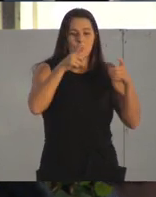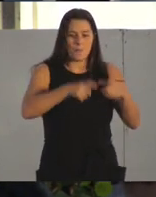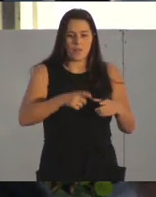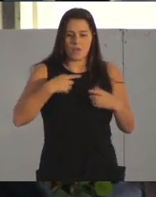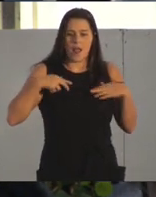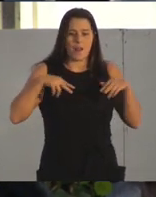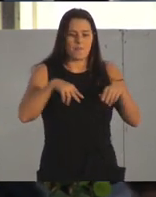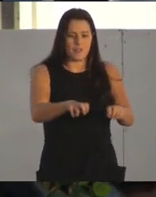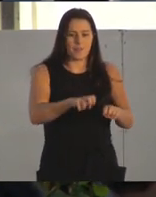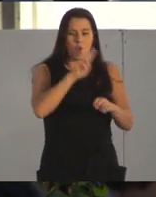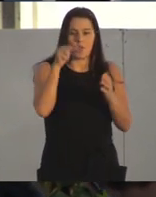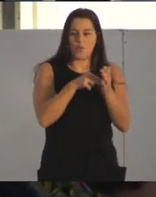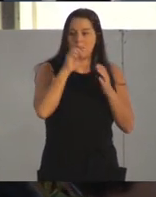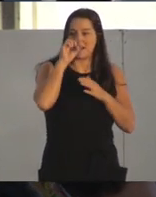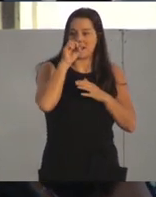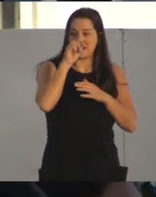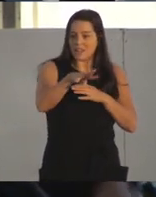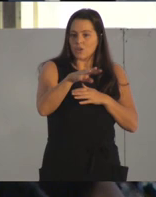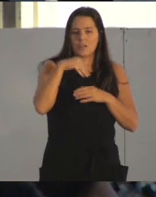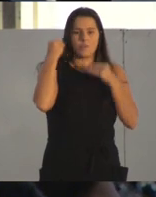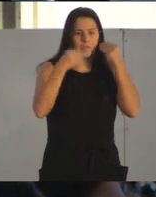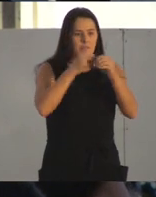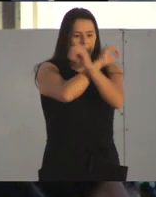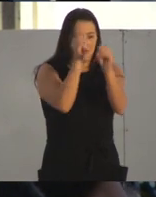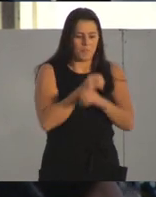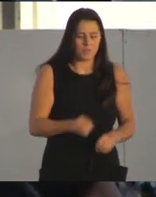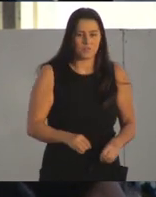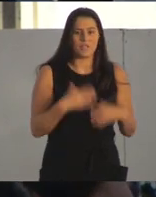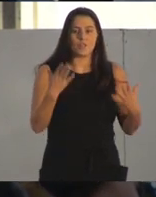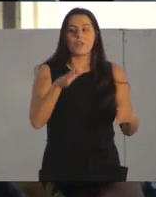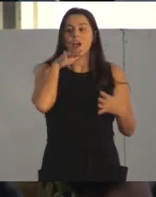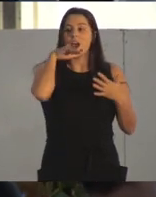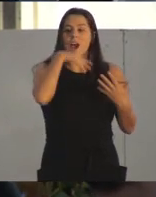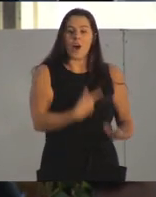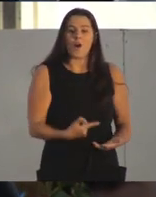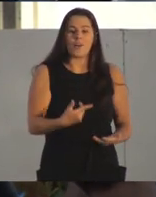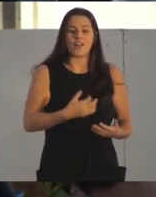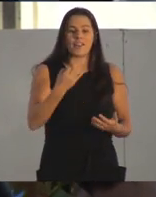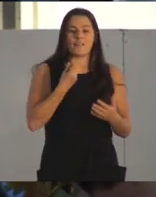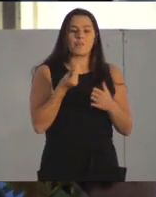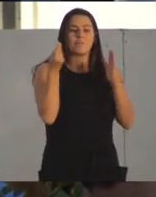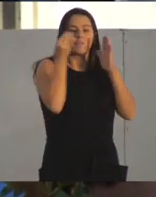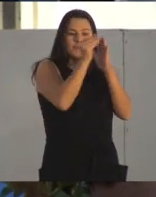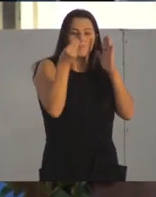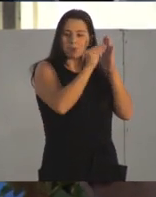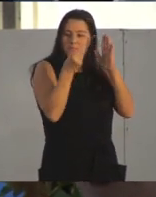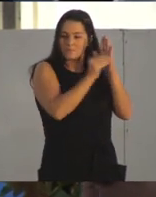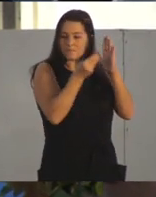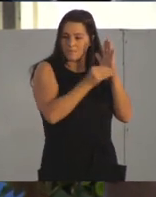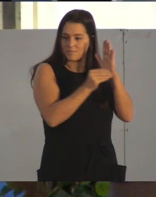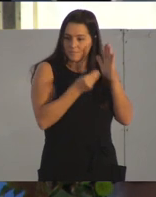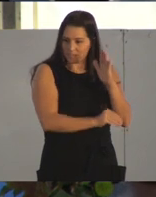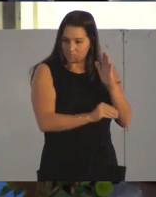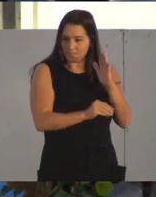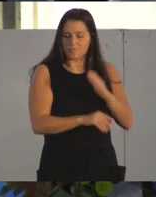el 2014, eran impensables. Entonces hemos tenido que generar una serie de nuevas columnas de alimentos